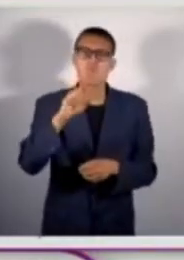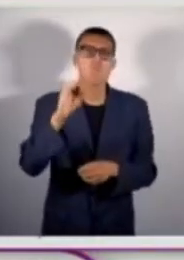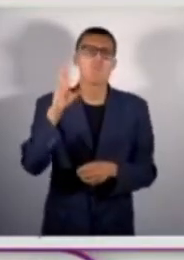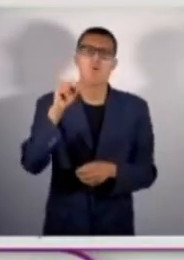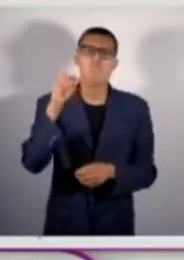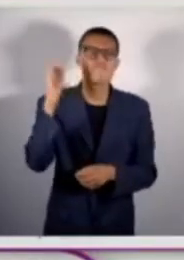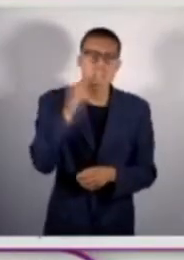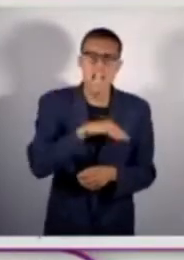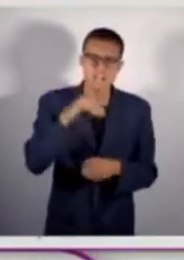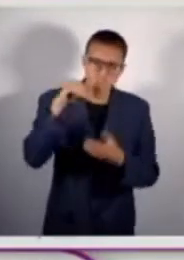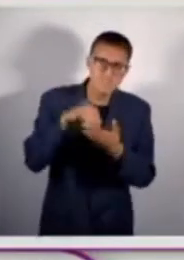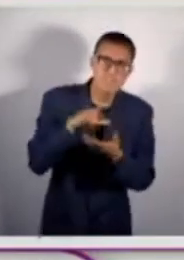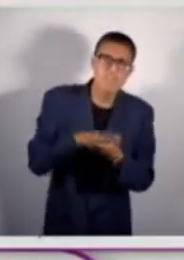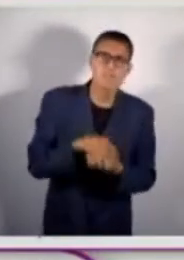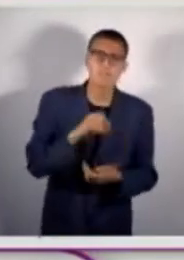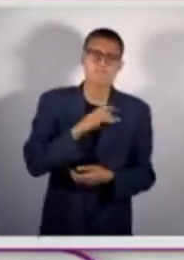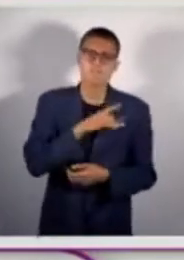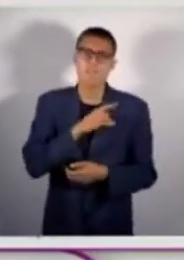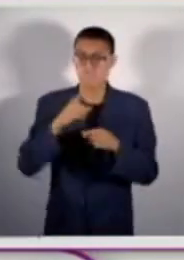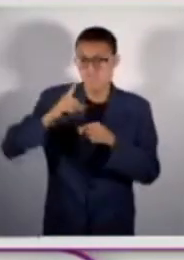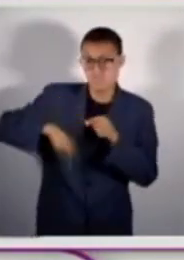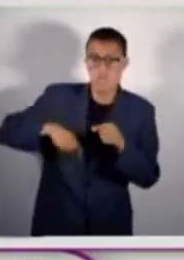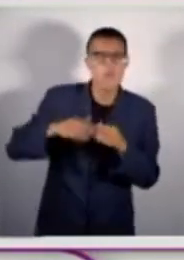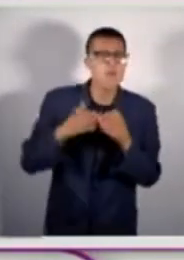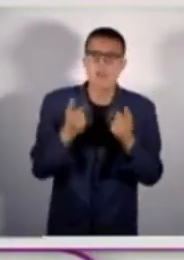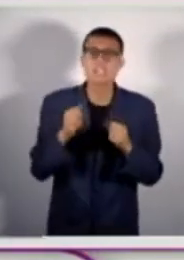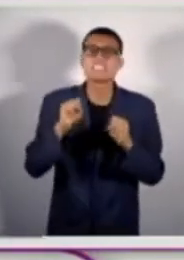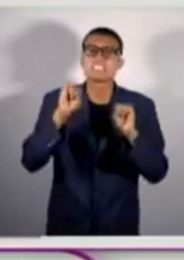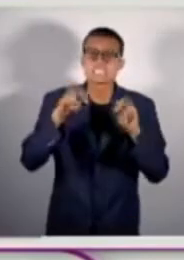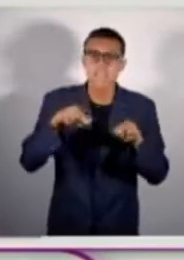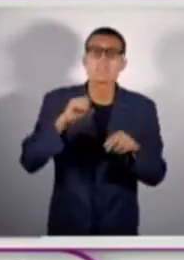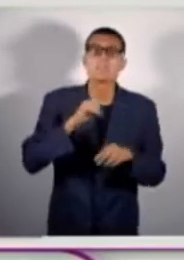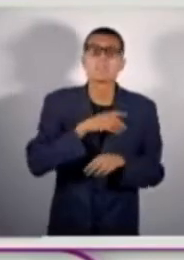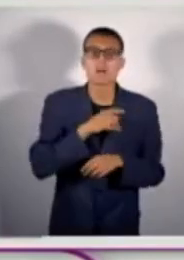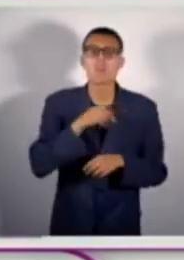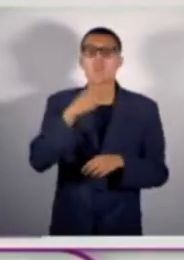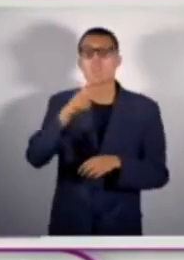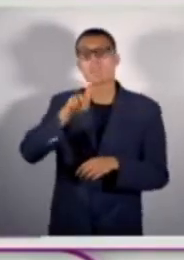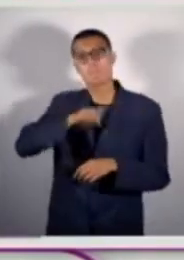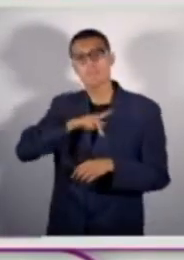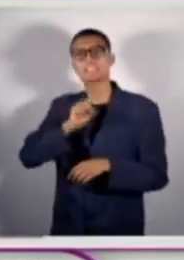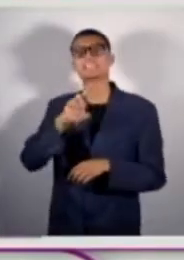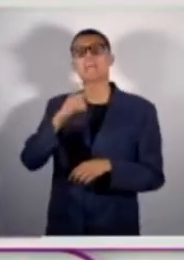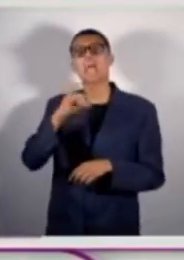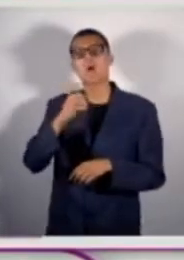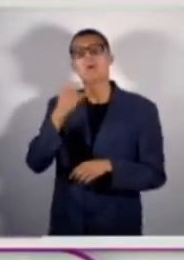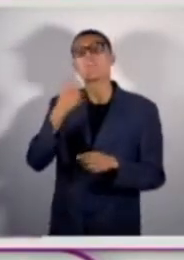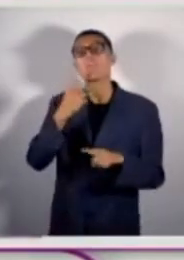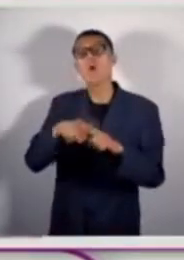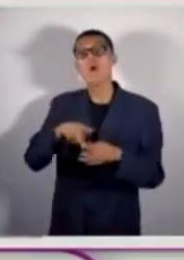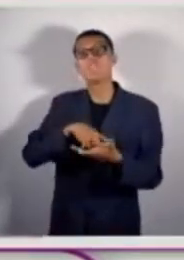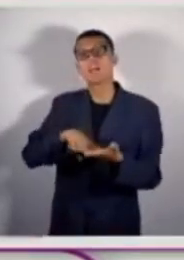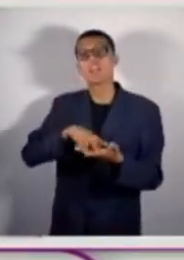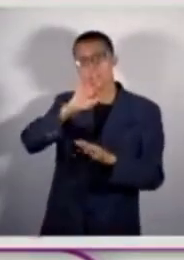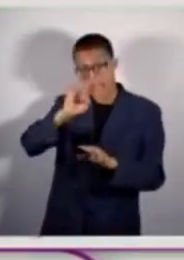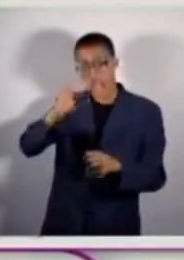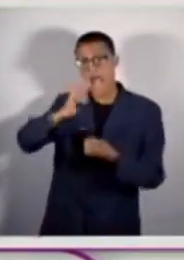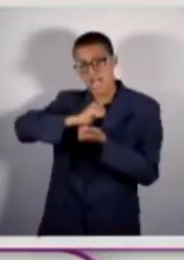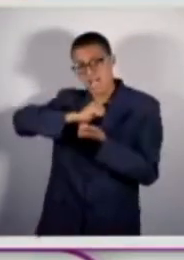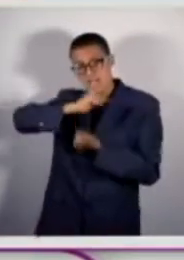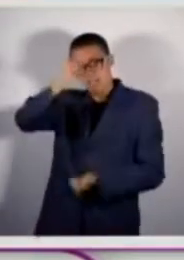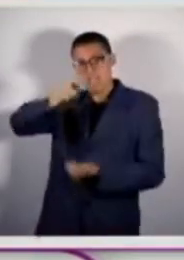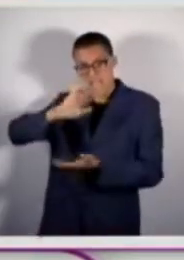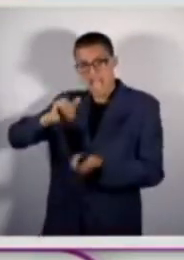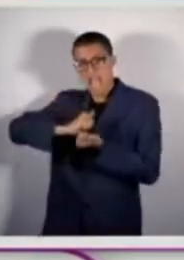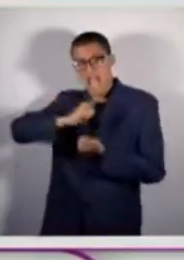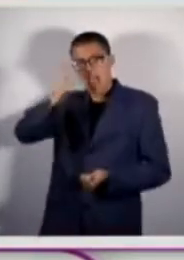esperanzas, votar sin miedo a que te quiten los programas sociales, votar por Sergio Contreras y por el Partido Verde. Porque además, tú ya me conoces, como